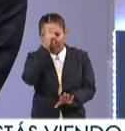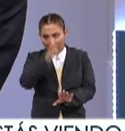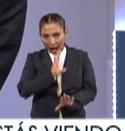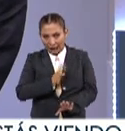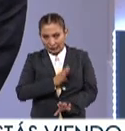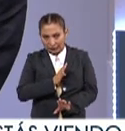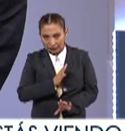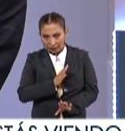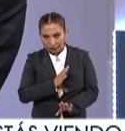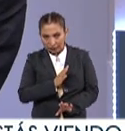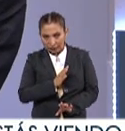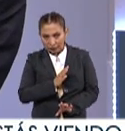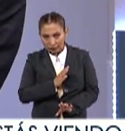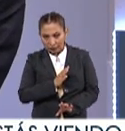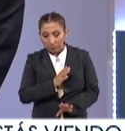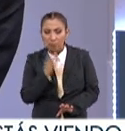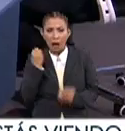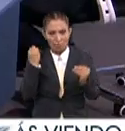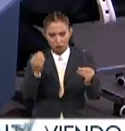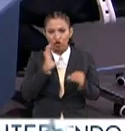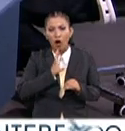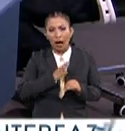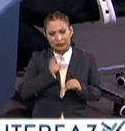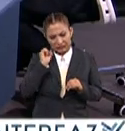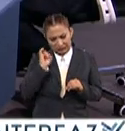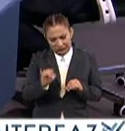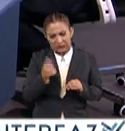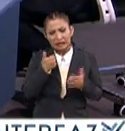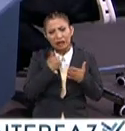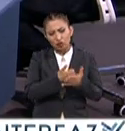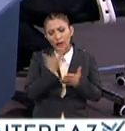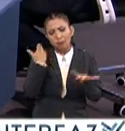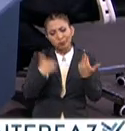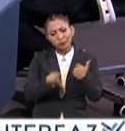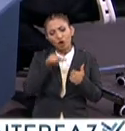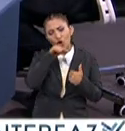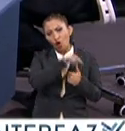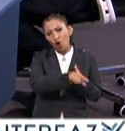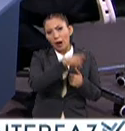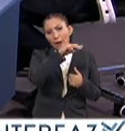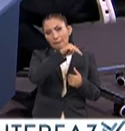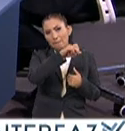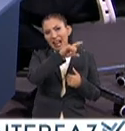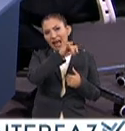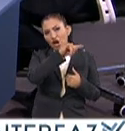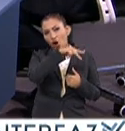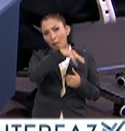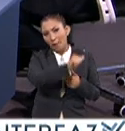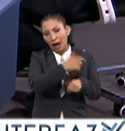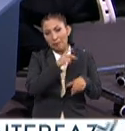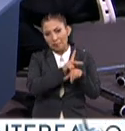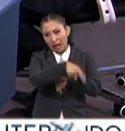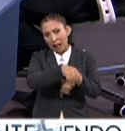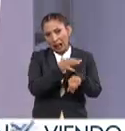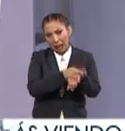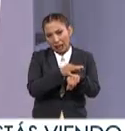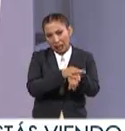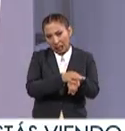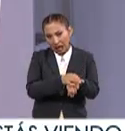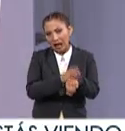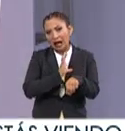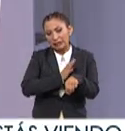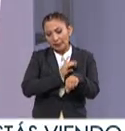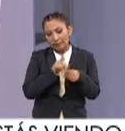cáncer. Para muchos cánceres, sí. El éxito ha habido con melanoma, sobre todo, el cáncer de piel,